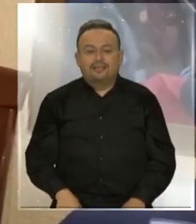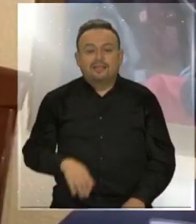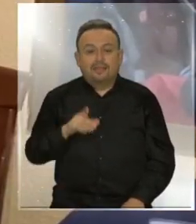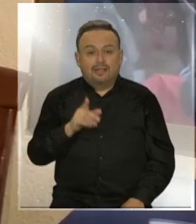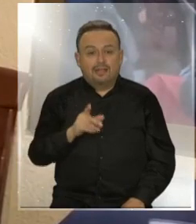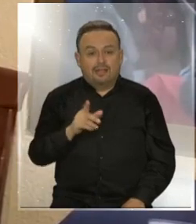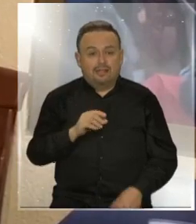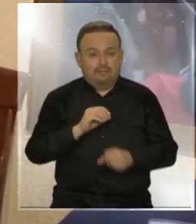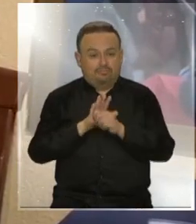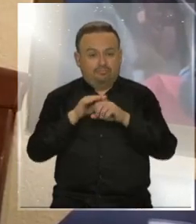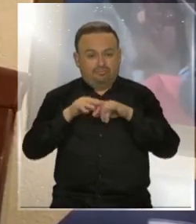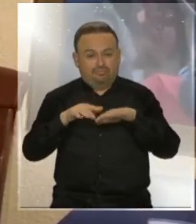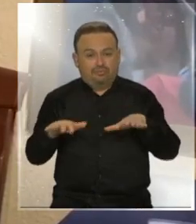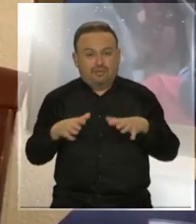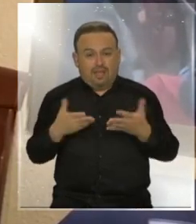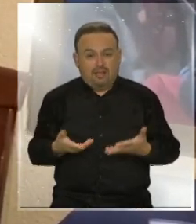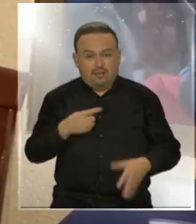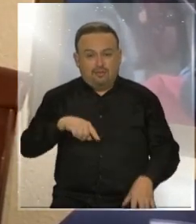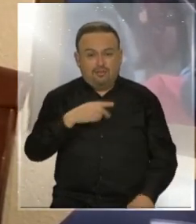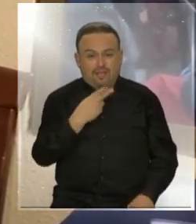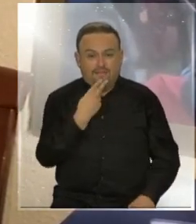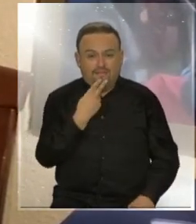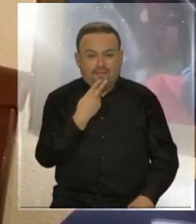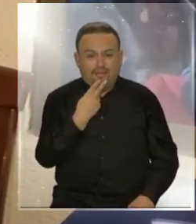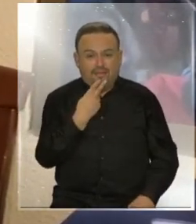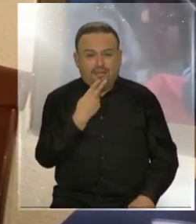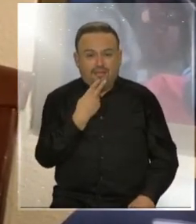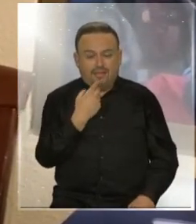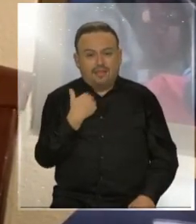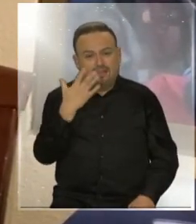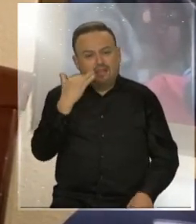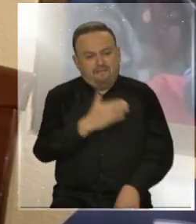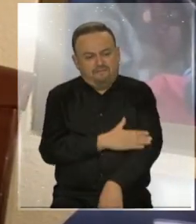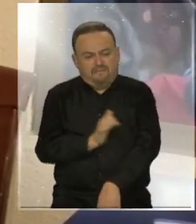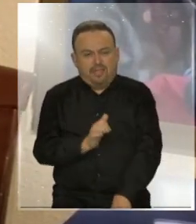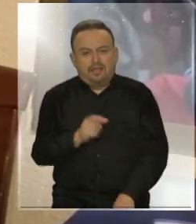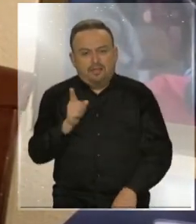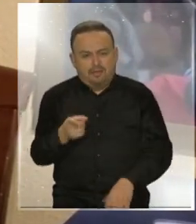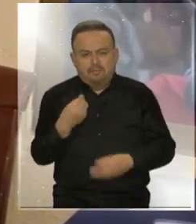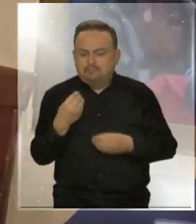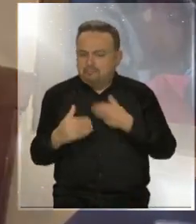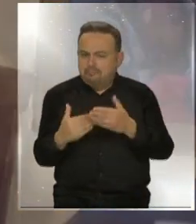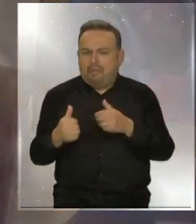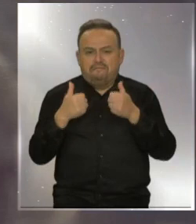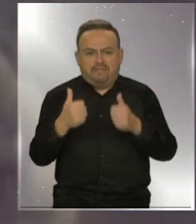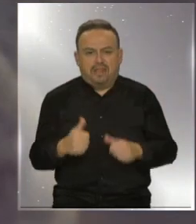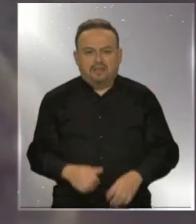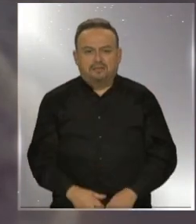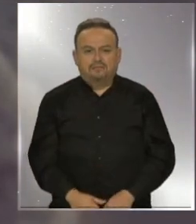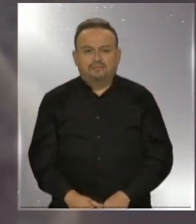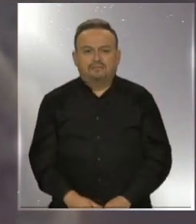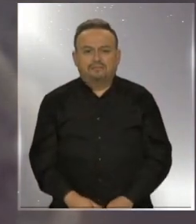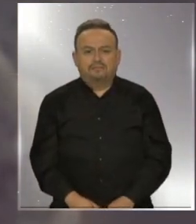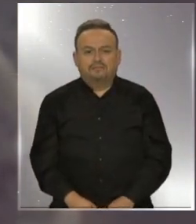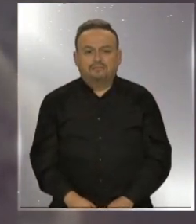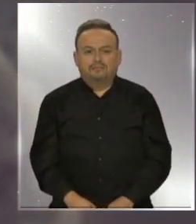pesar de esta pandemia y lo que estamos viviendo, tenemos fe que va a salir todo bien.